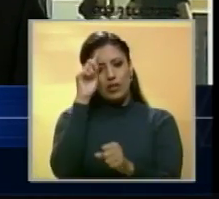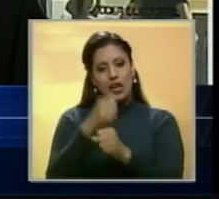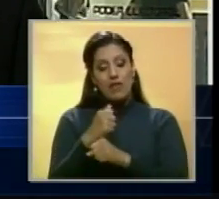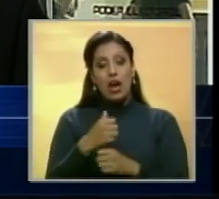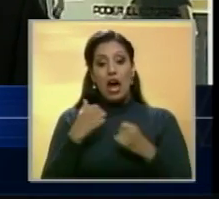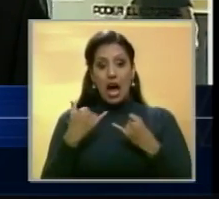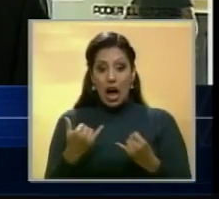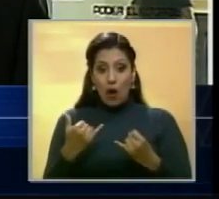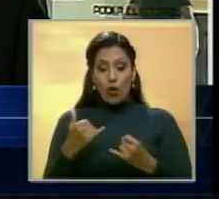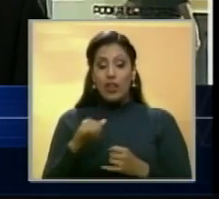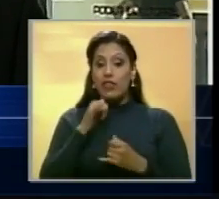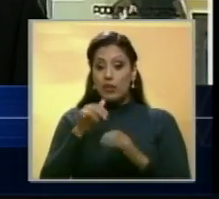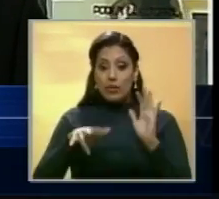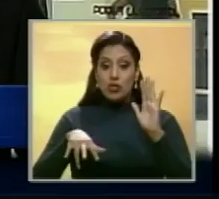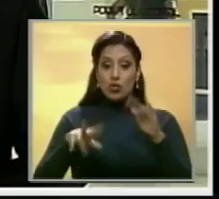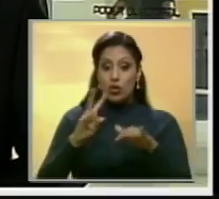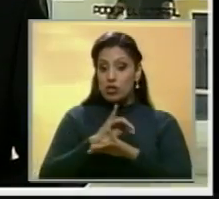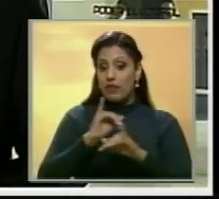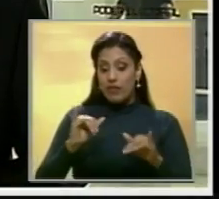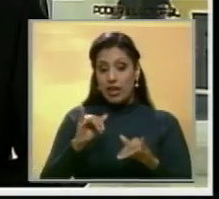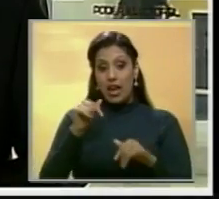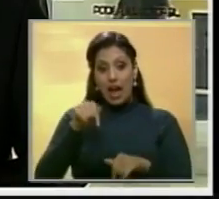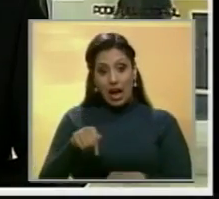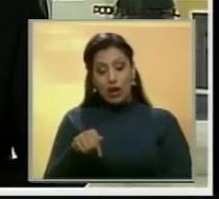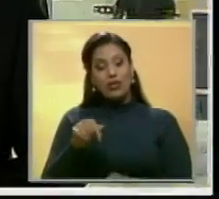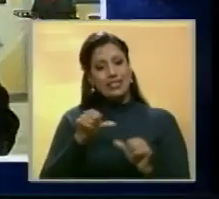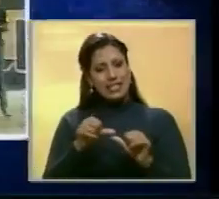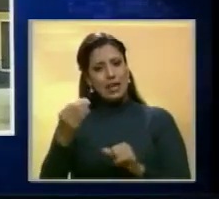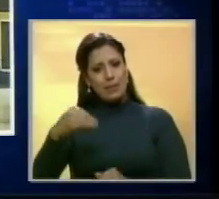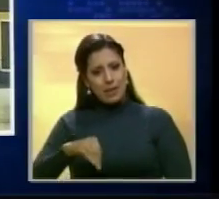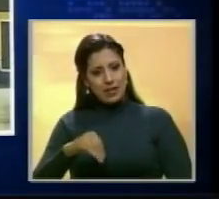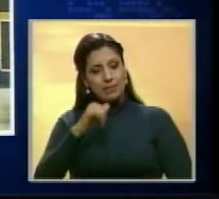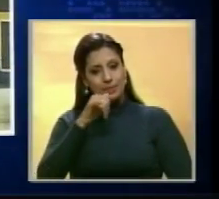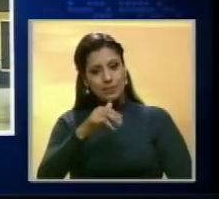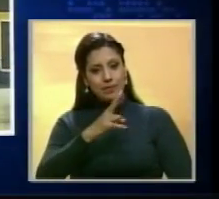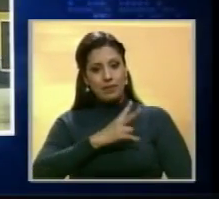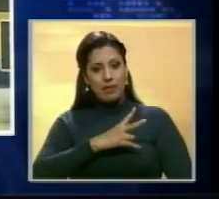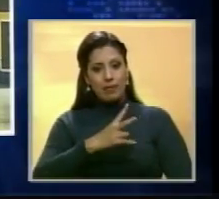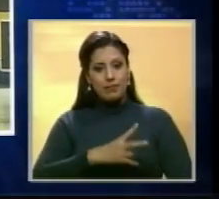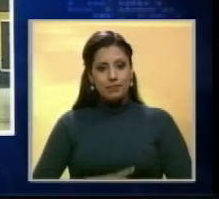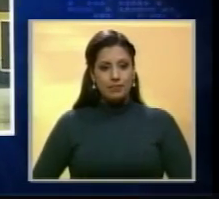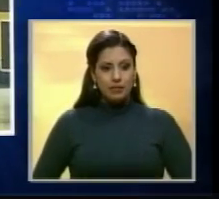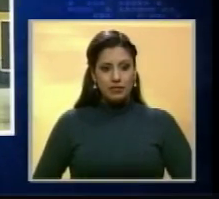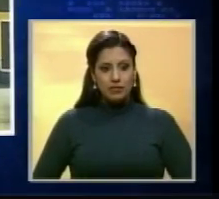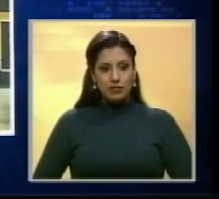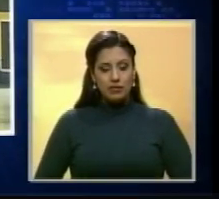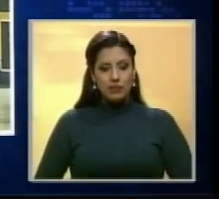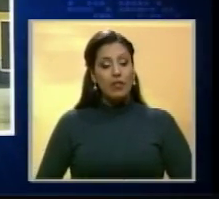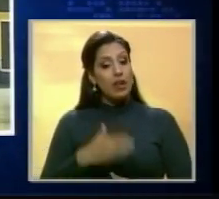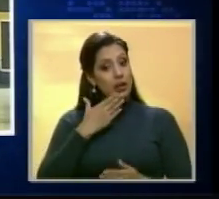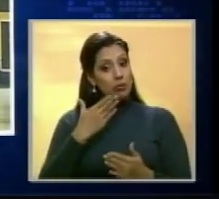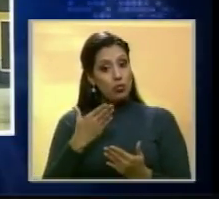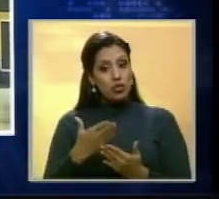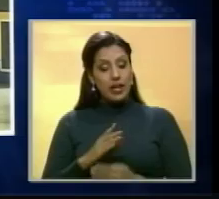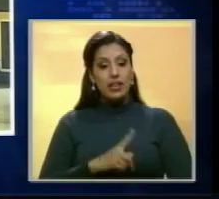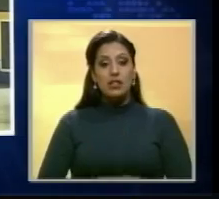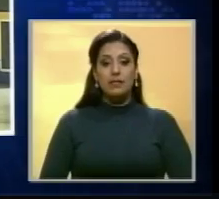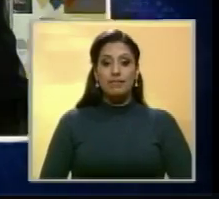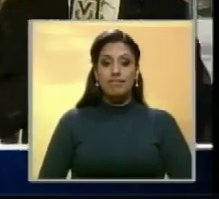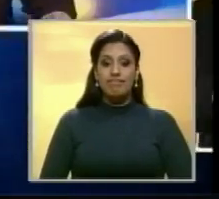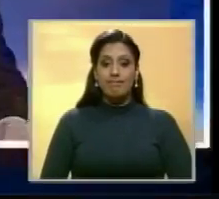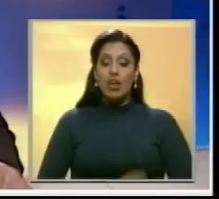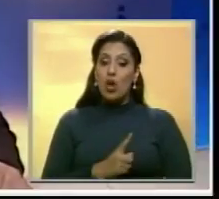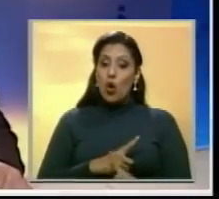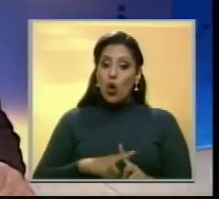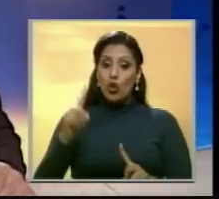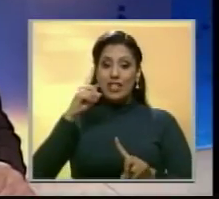Esto es la información que podemos ofrecerles hasta el momento. Sigan con más de la emisión meridiana de Noticiero Venevisión. Muchísimas gracias, Manuel. Y